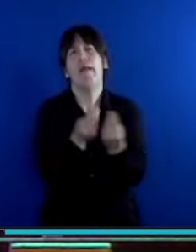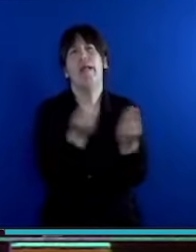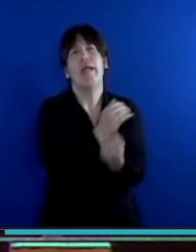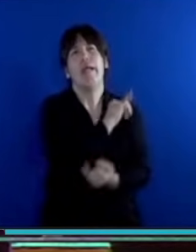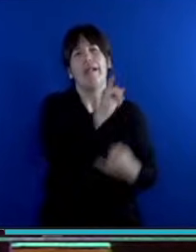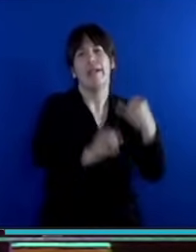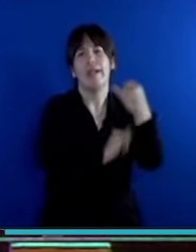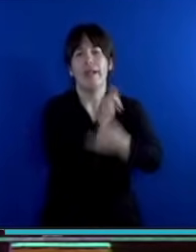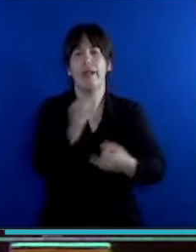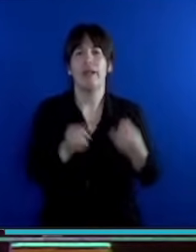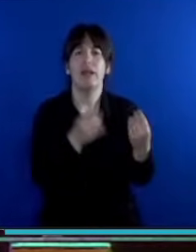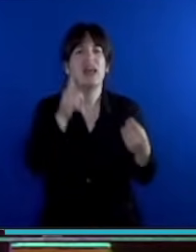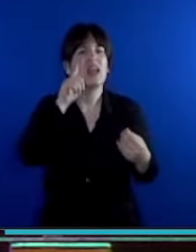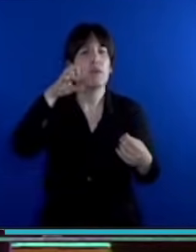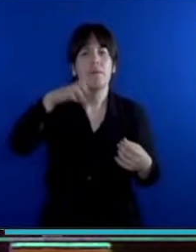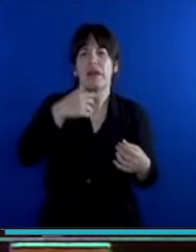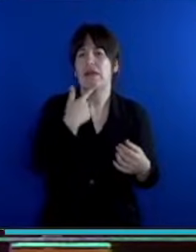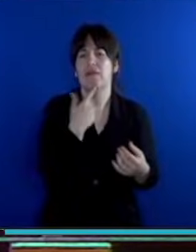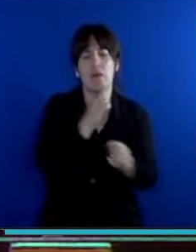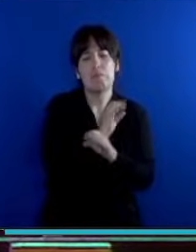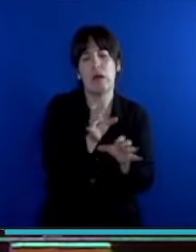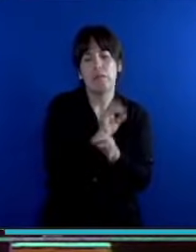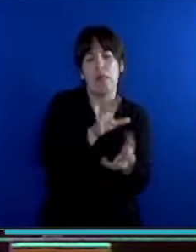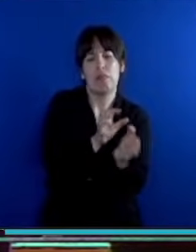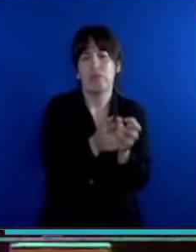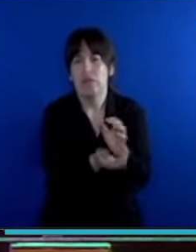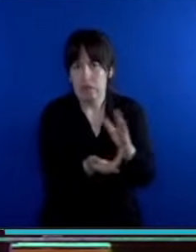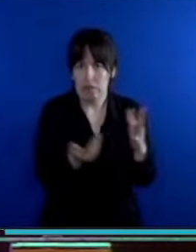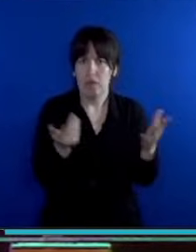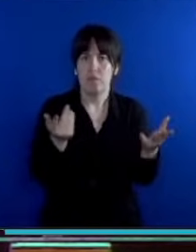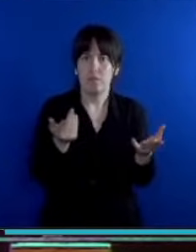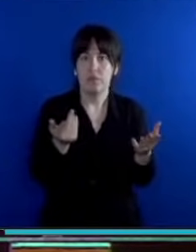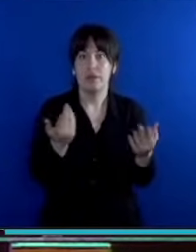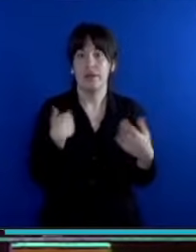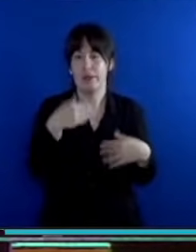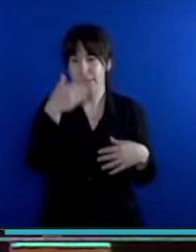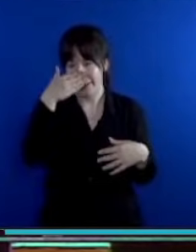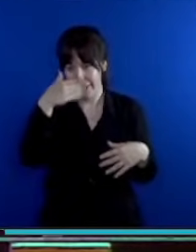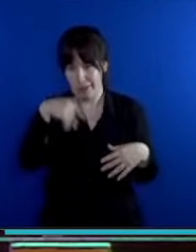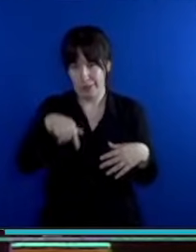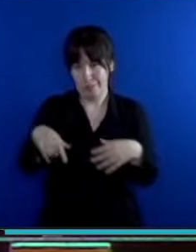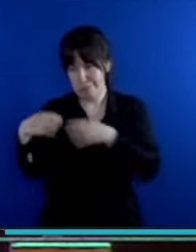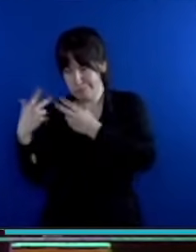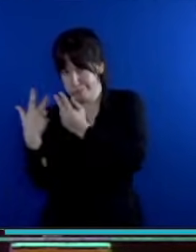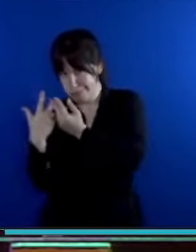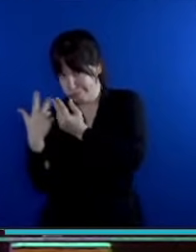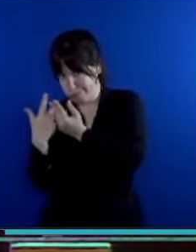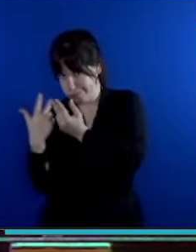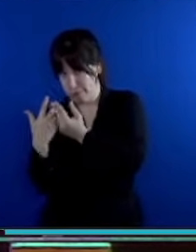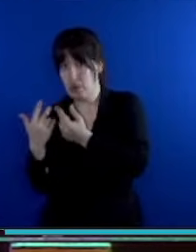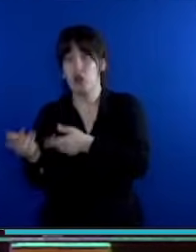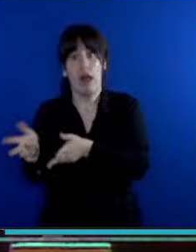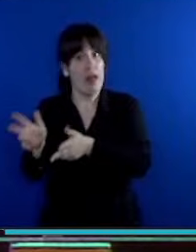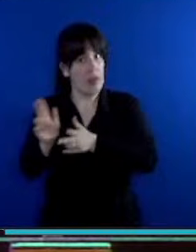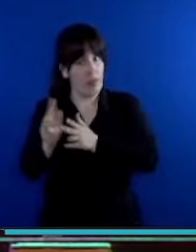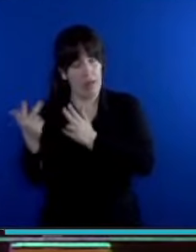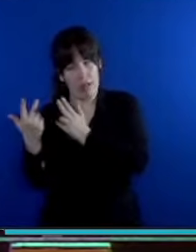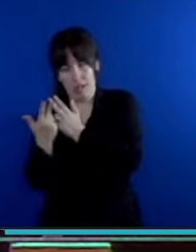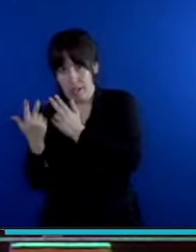lo deficitario que es el IPS y por lo bajo se maneja, a nosotros nos han dicho,